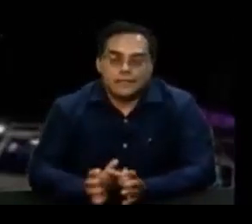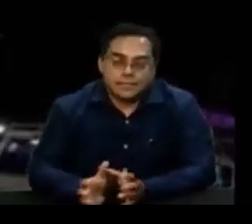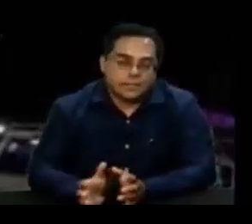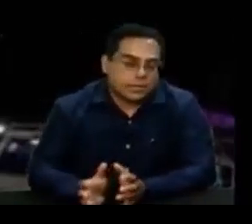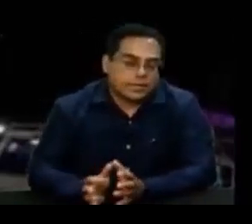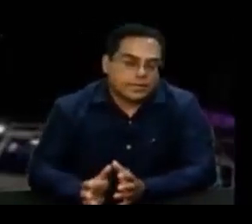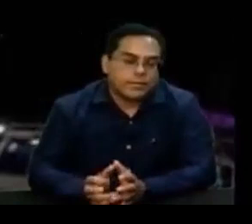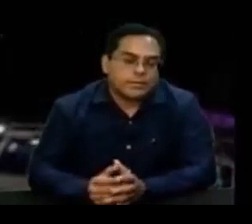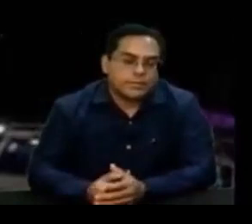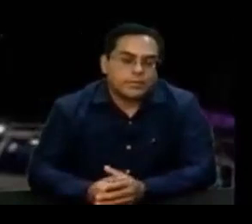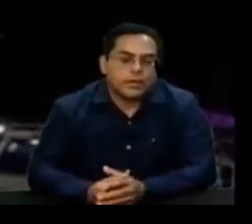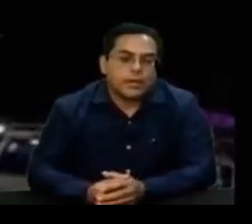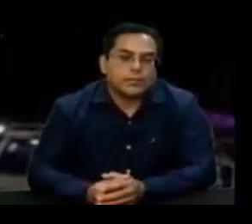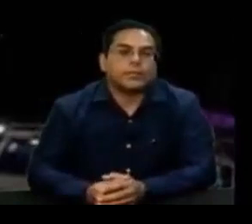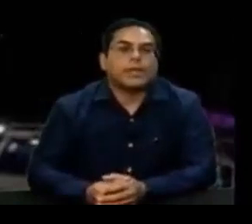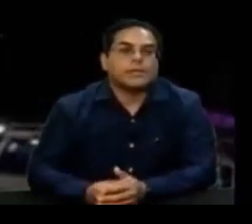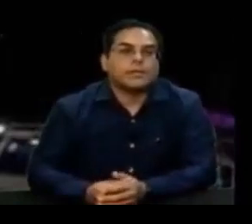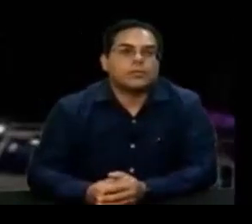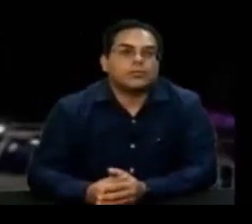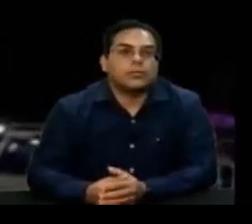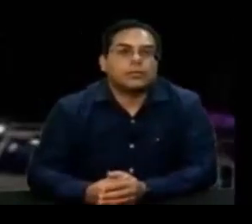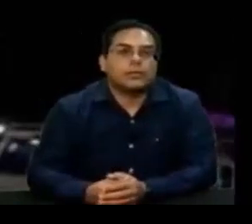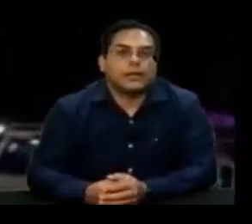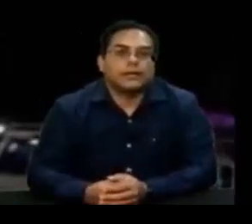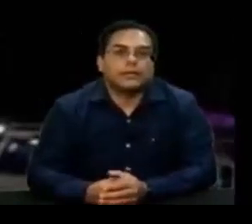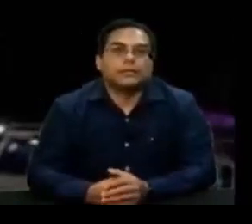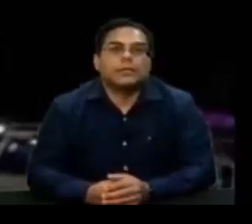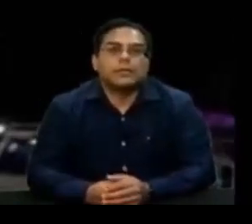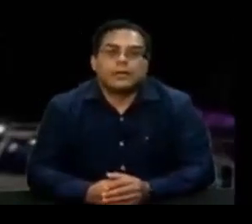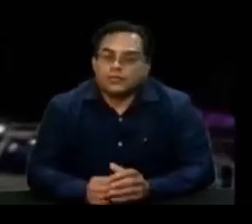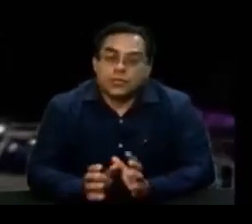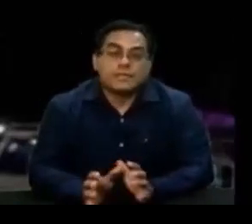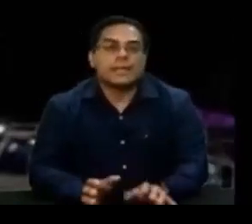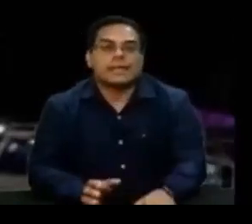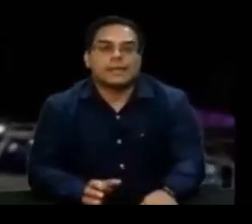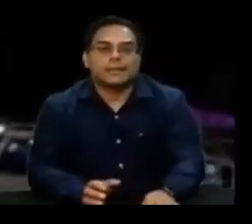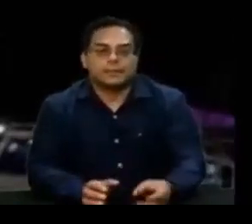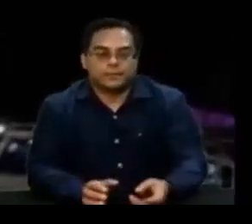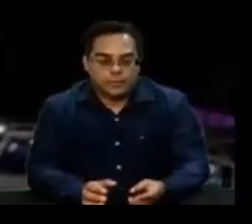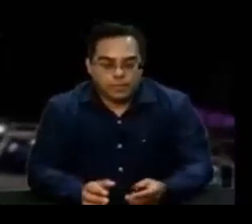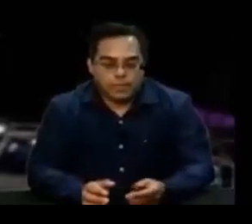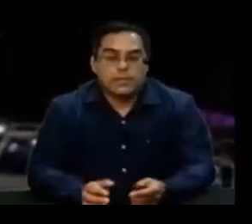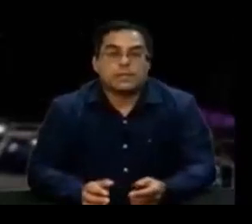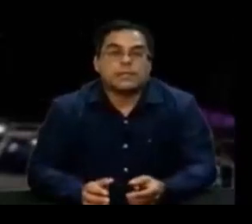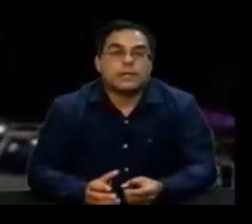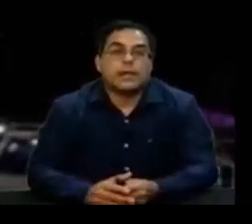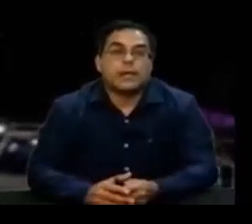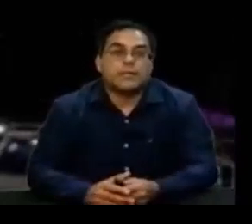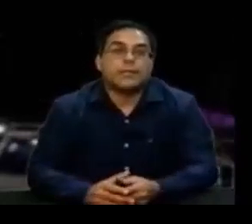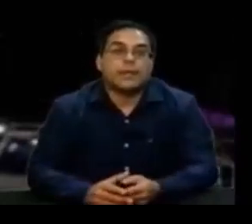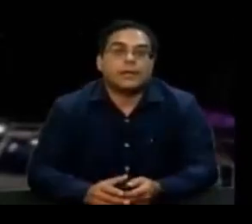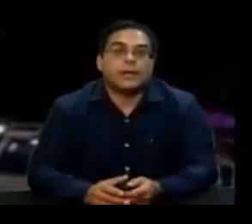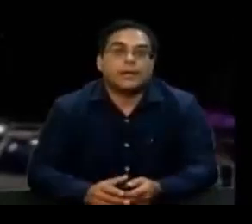Les mencionaba desde el principio la importancia de la oclusión dentaria, ¿no? Que es nuestra guía, y ver